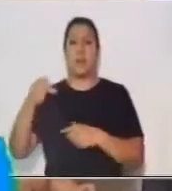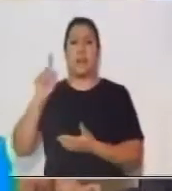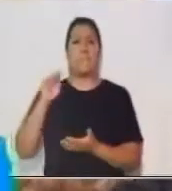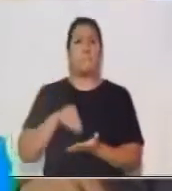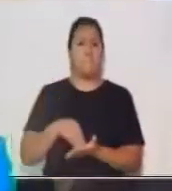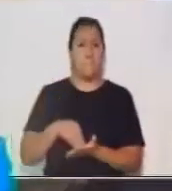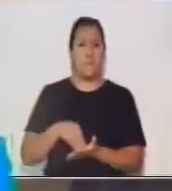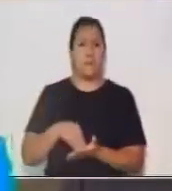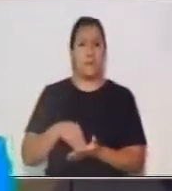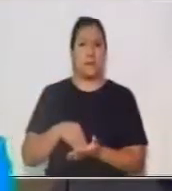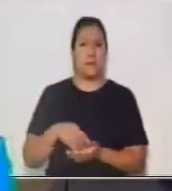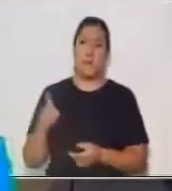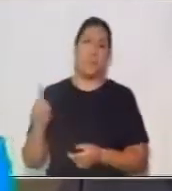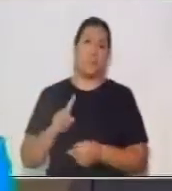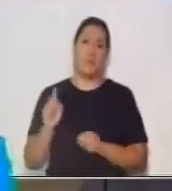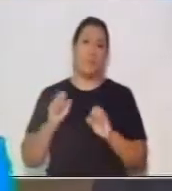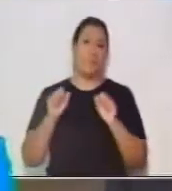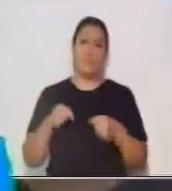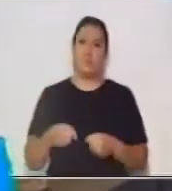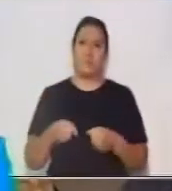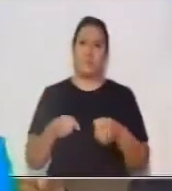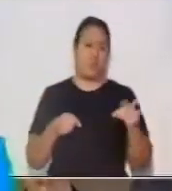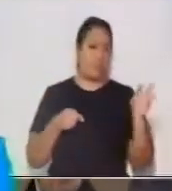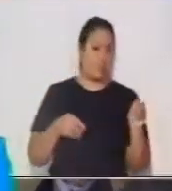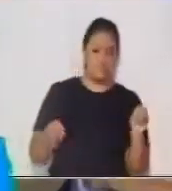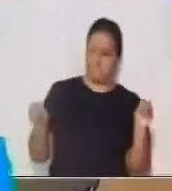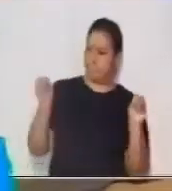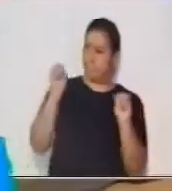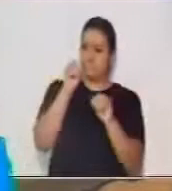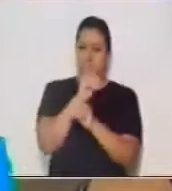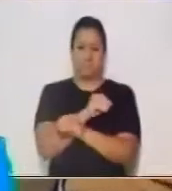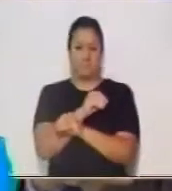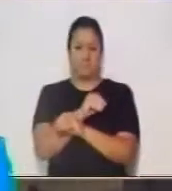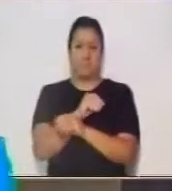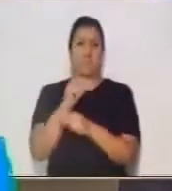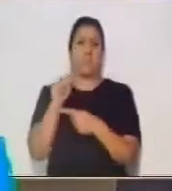segura especial para niños que baja hasta la fiebre más alta y alivia el dolor.